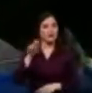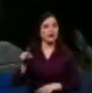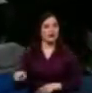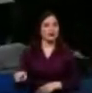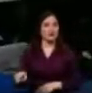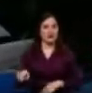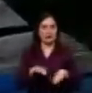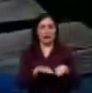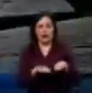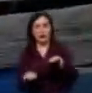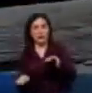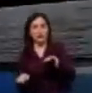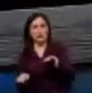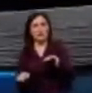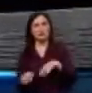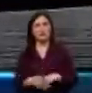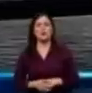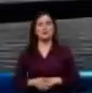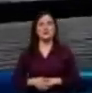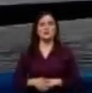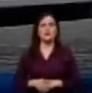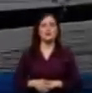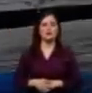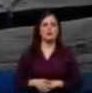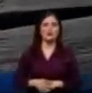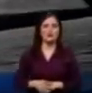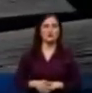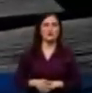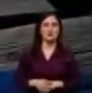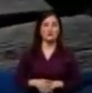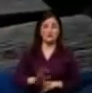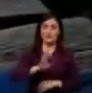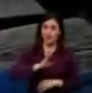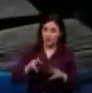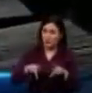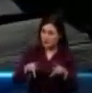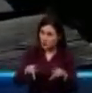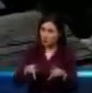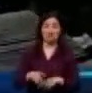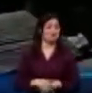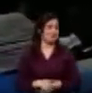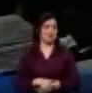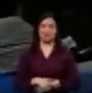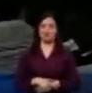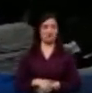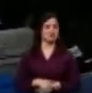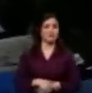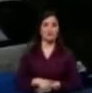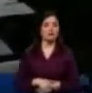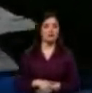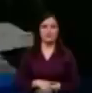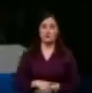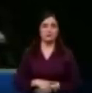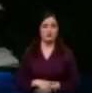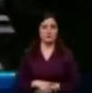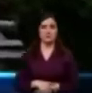se encuentra hacia un lado. Esto no es técnicamente permitido, se podría decir de esta manera, y sobre todo